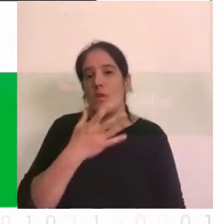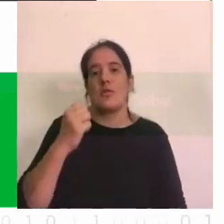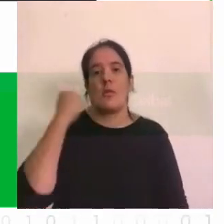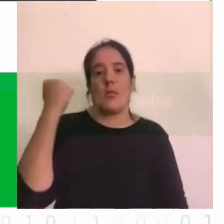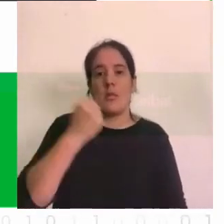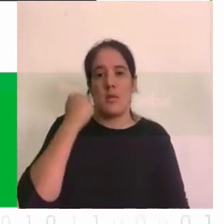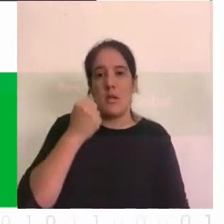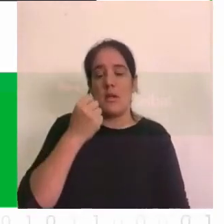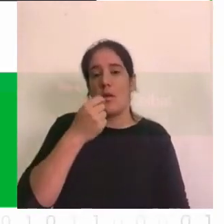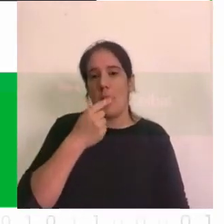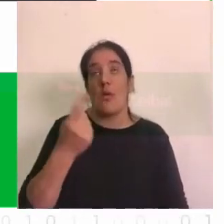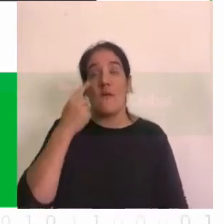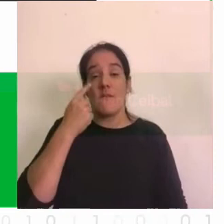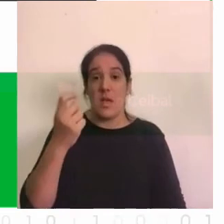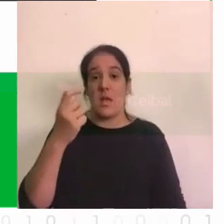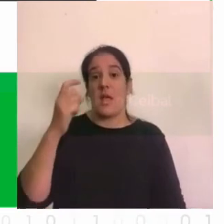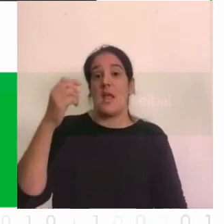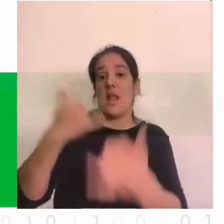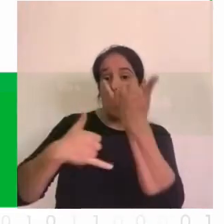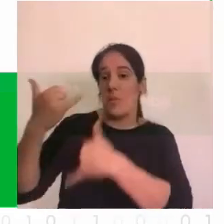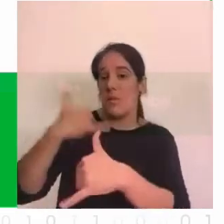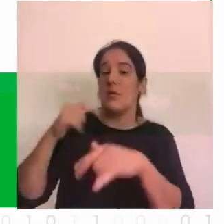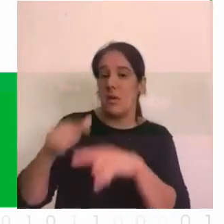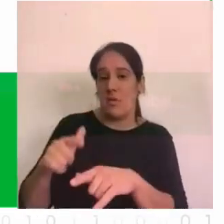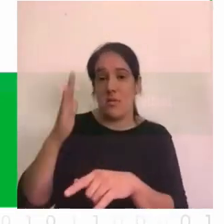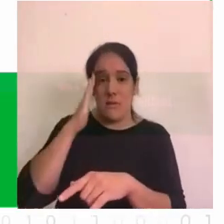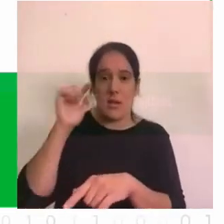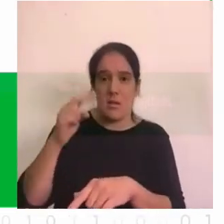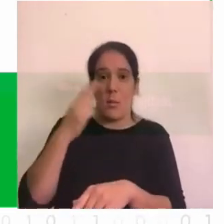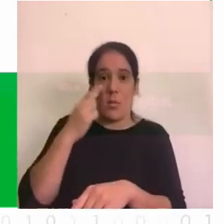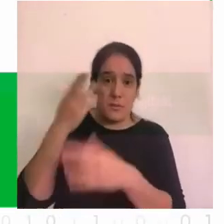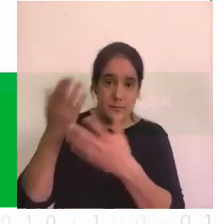ver, bueno, estudiar efectivamente qué pasa con la atrición del panel.